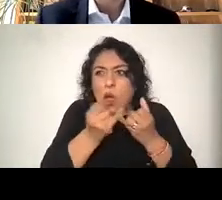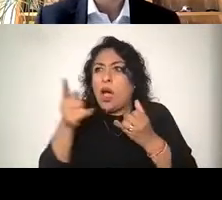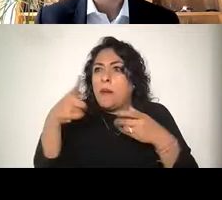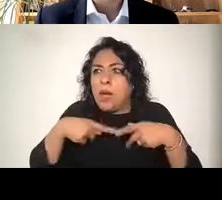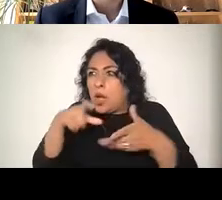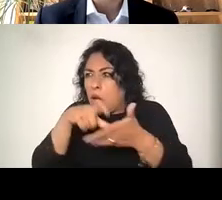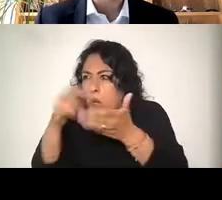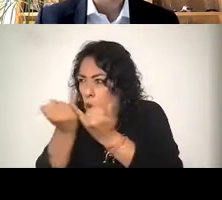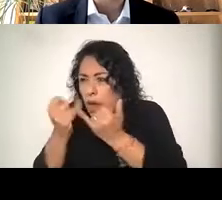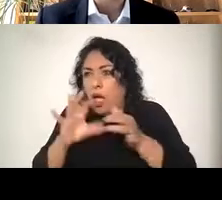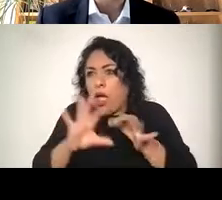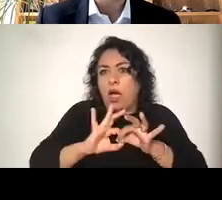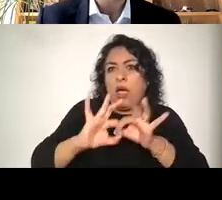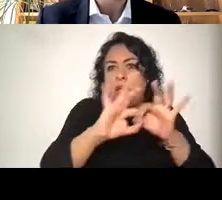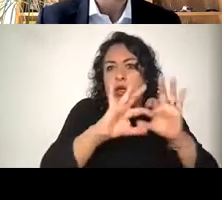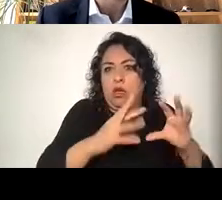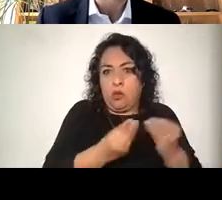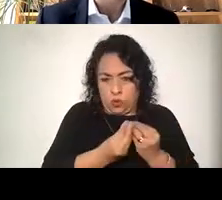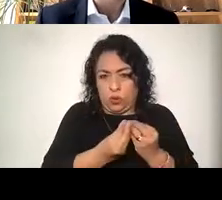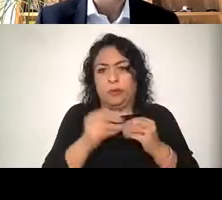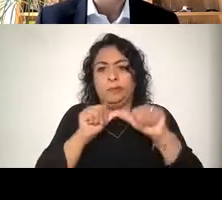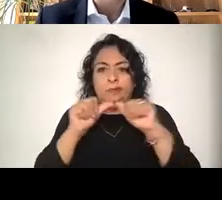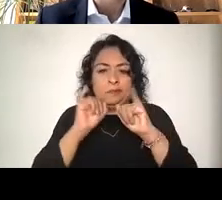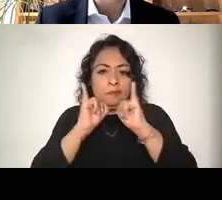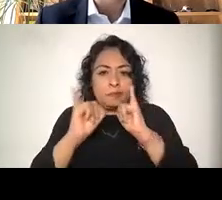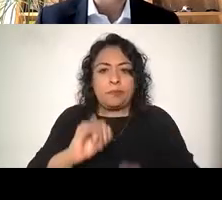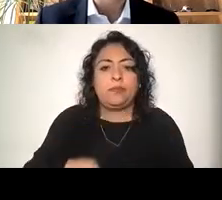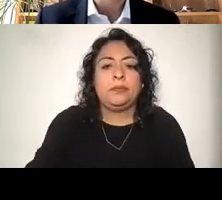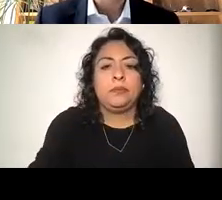y lo que supone esta